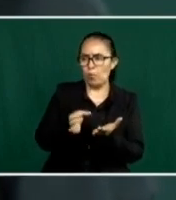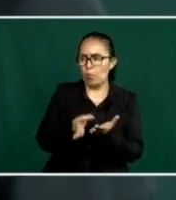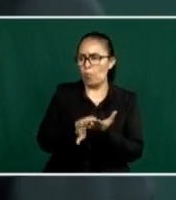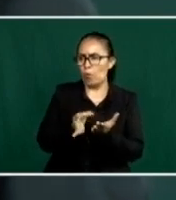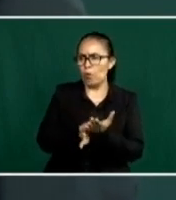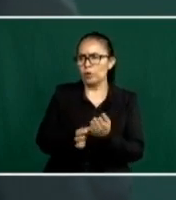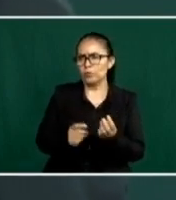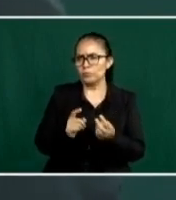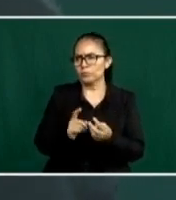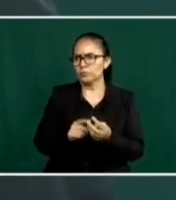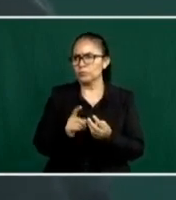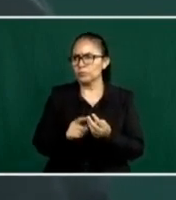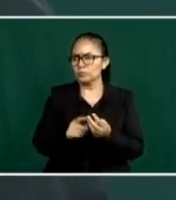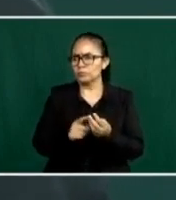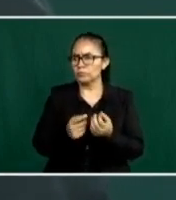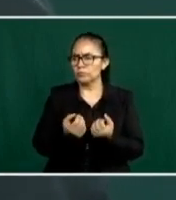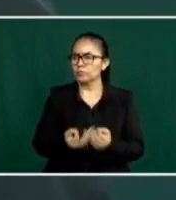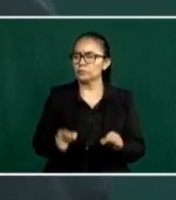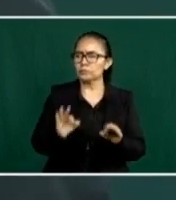y tercero, que haya crecimiento.